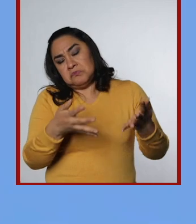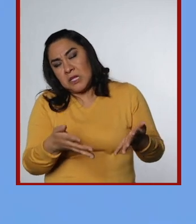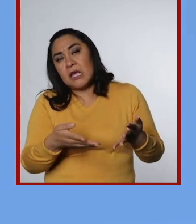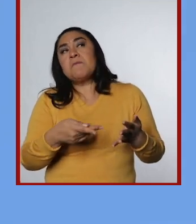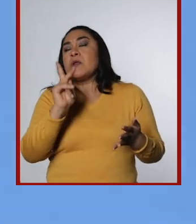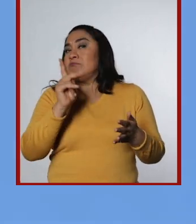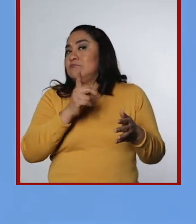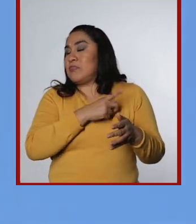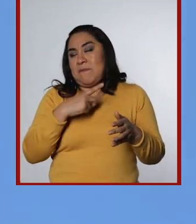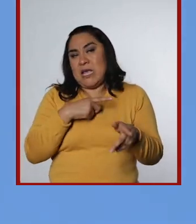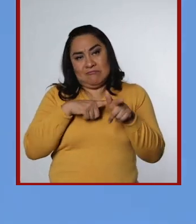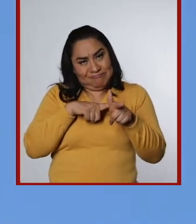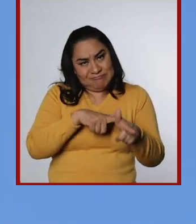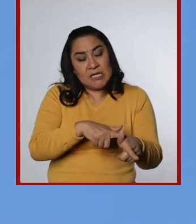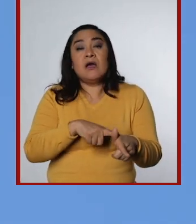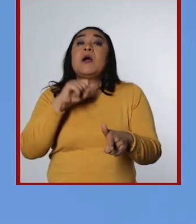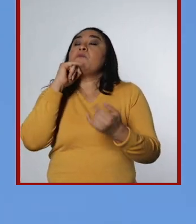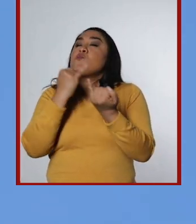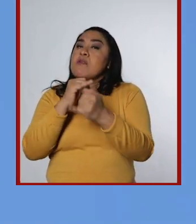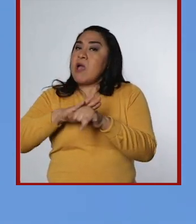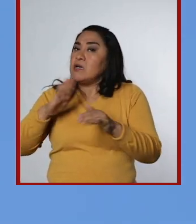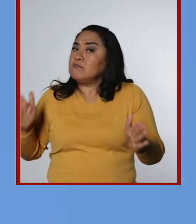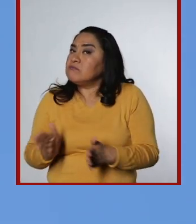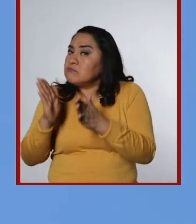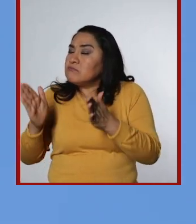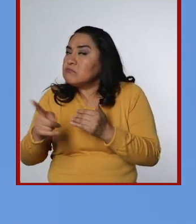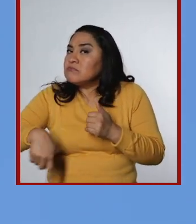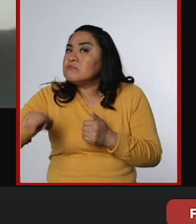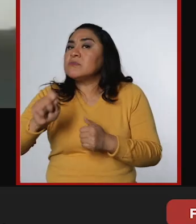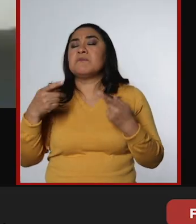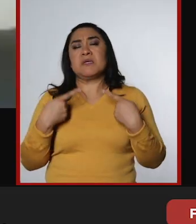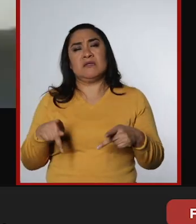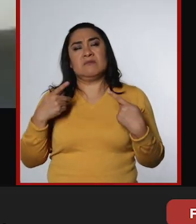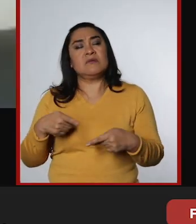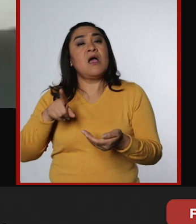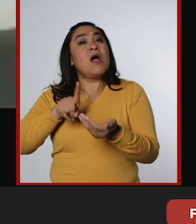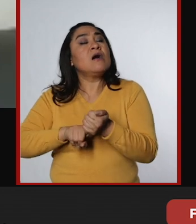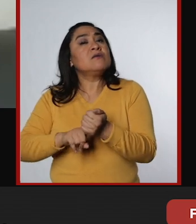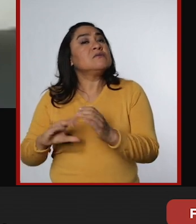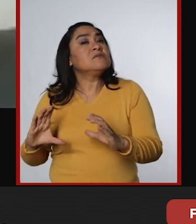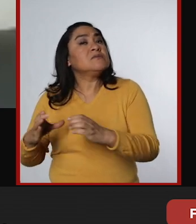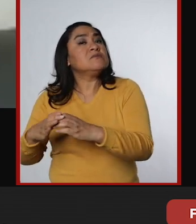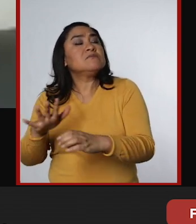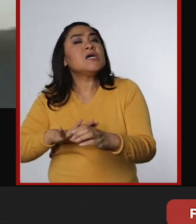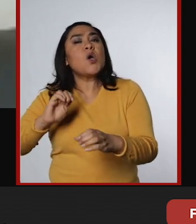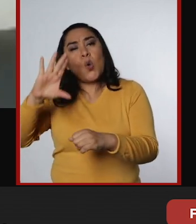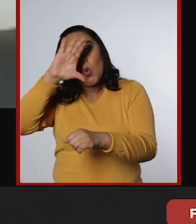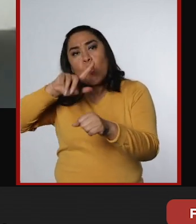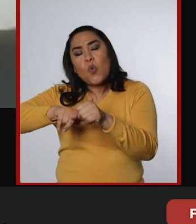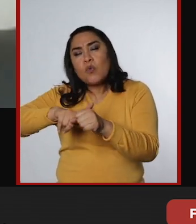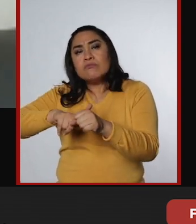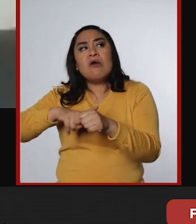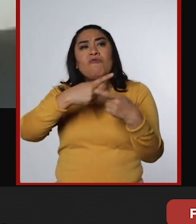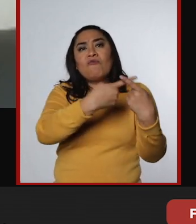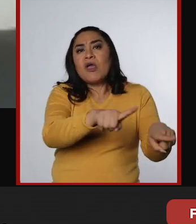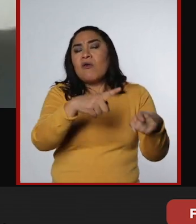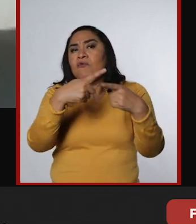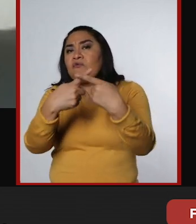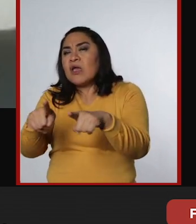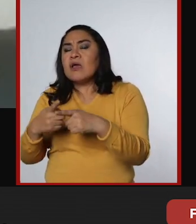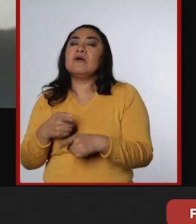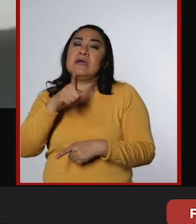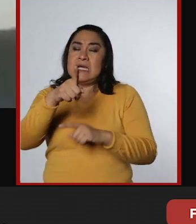se debe perder, pero también reivindicar a las personas que ahora representamos una cultura distinta en el país.